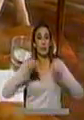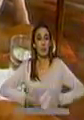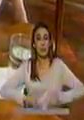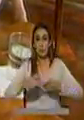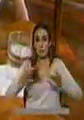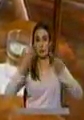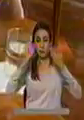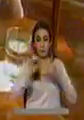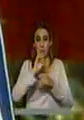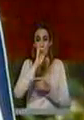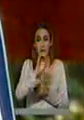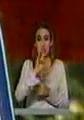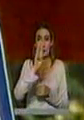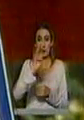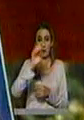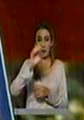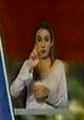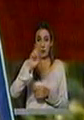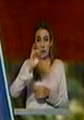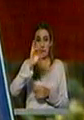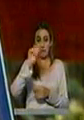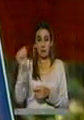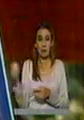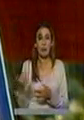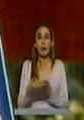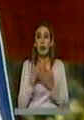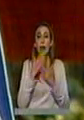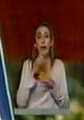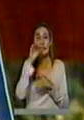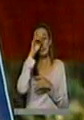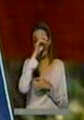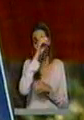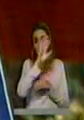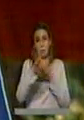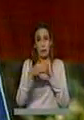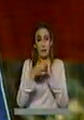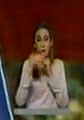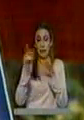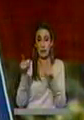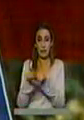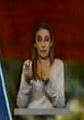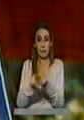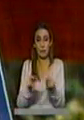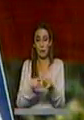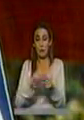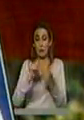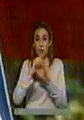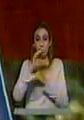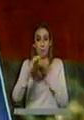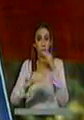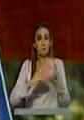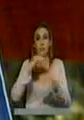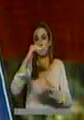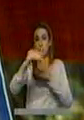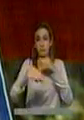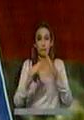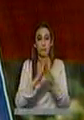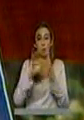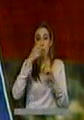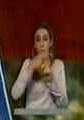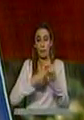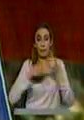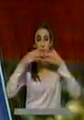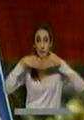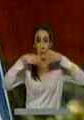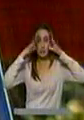también Iberia tenía 6 vuelos a la semana a Madrid y aumentó uno más, ahora ya tiene vuelo diario. Y ya nos anunció que para el mes de